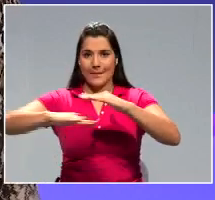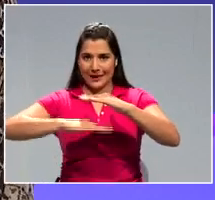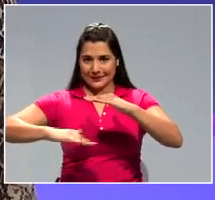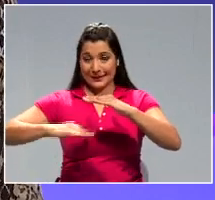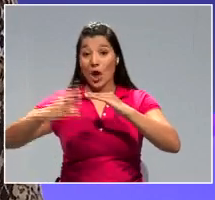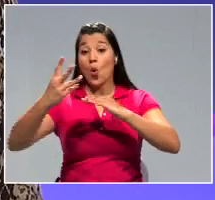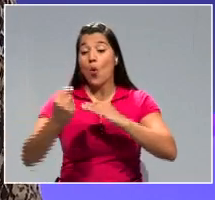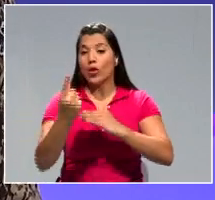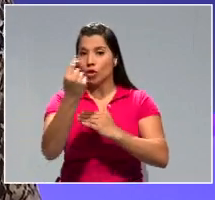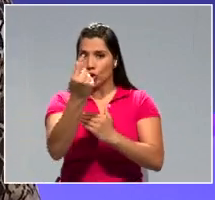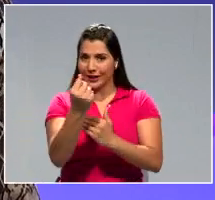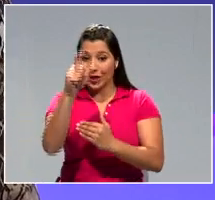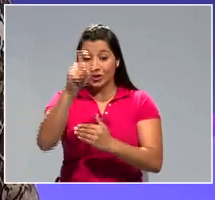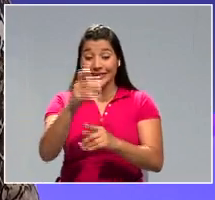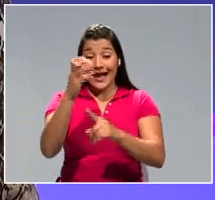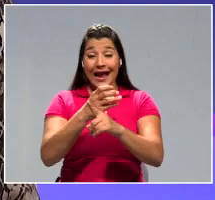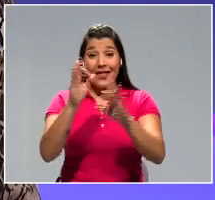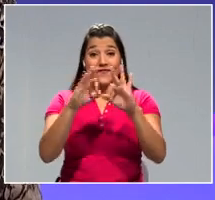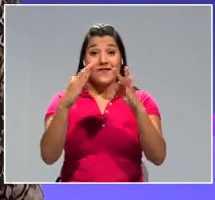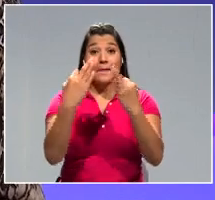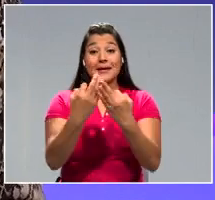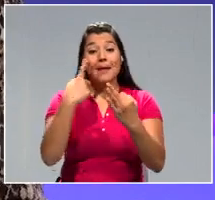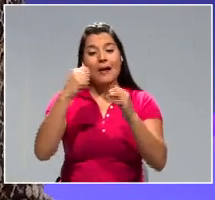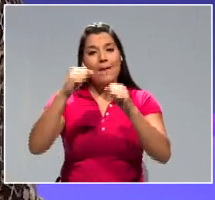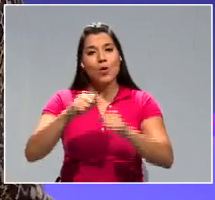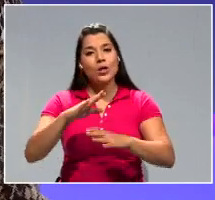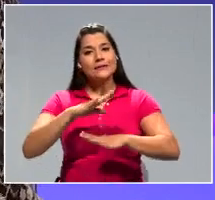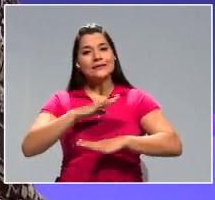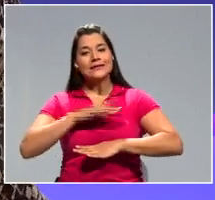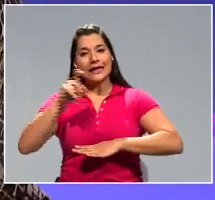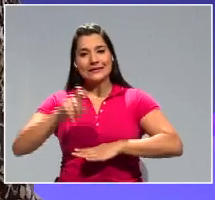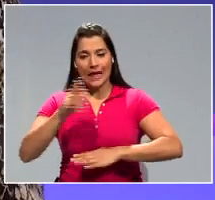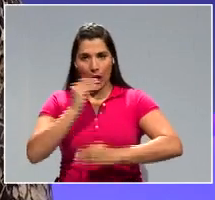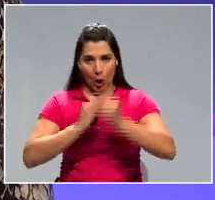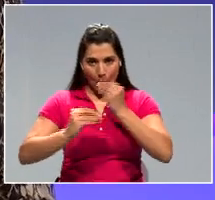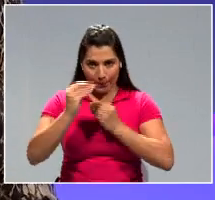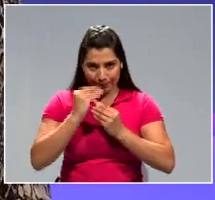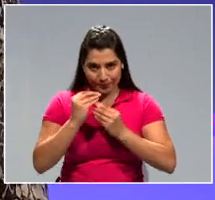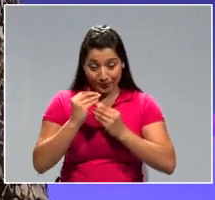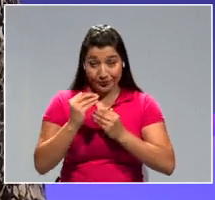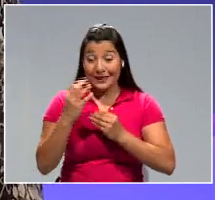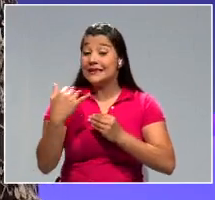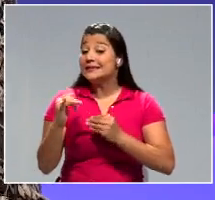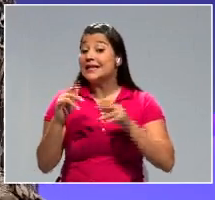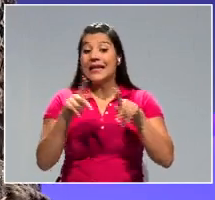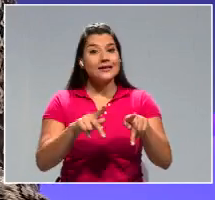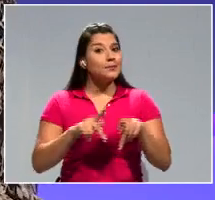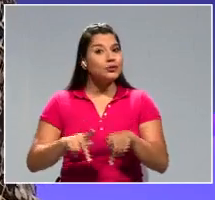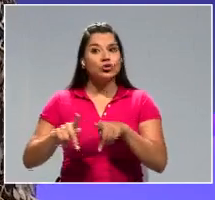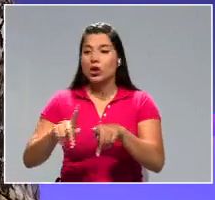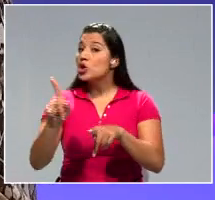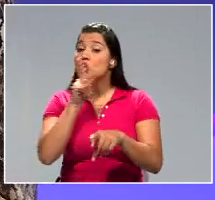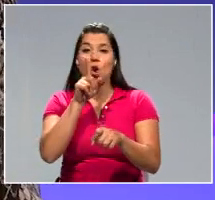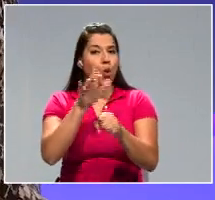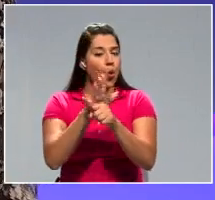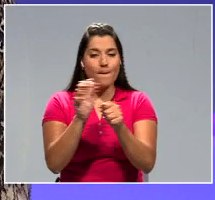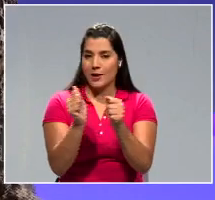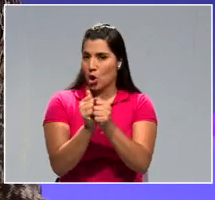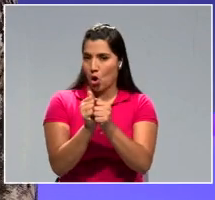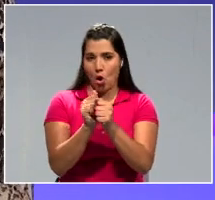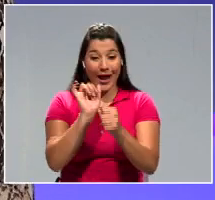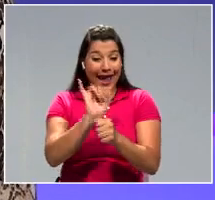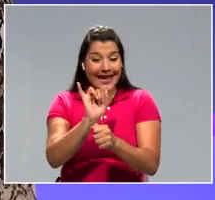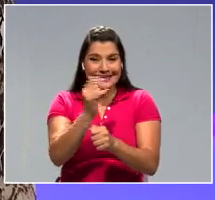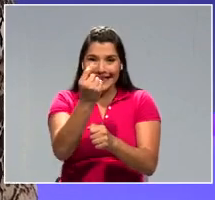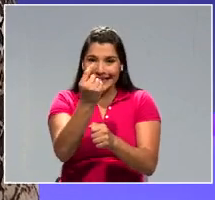para satisfacer esas necesidades alimentarias. Las personas, los hogares que no tienen esos ingresos mínimos, o sea, que están por debajo